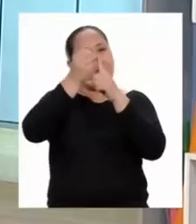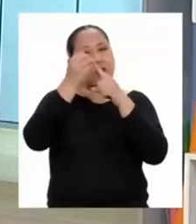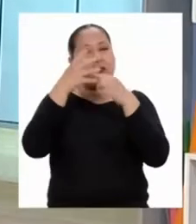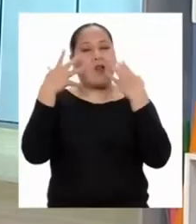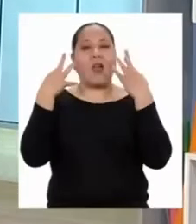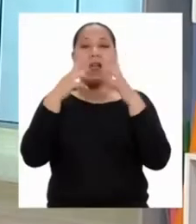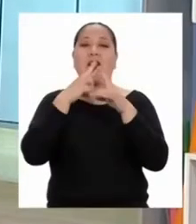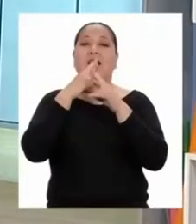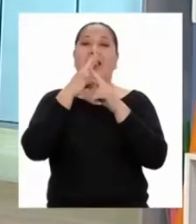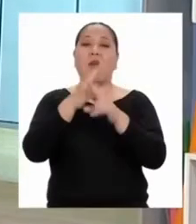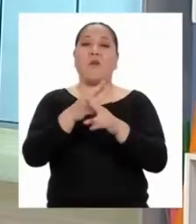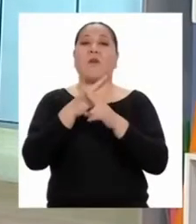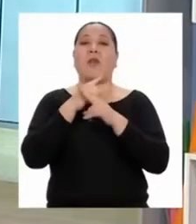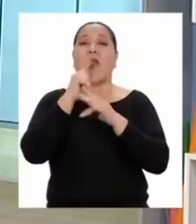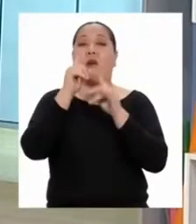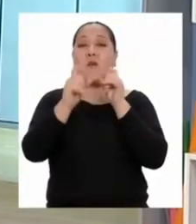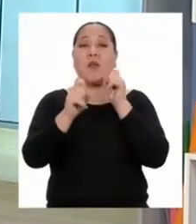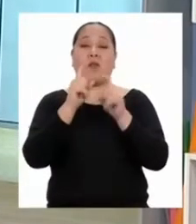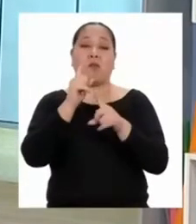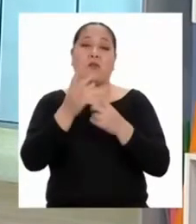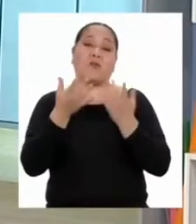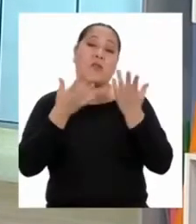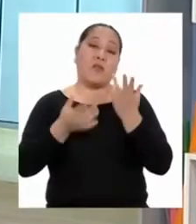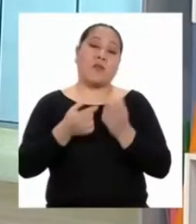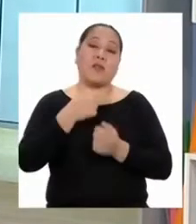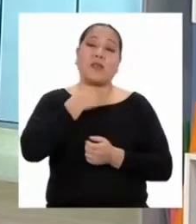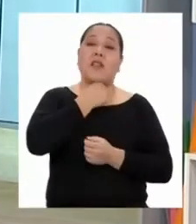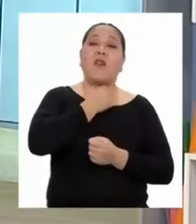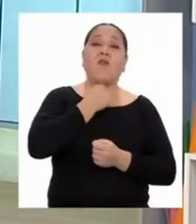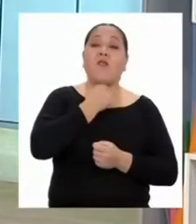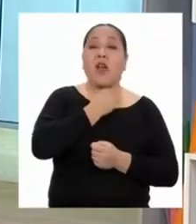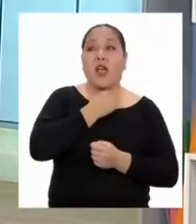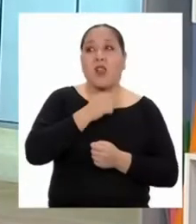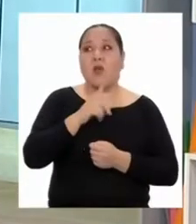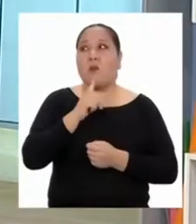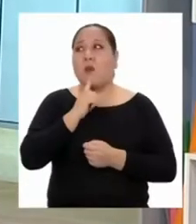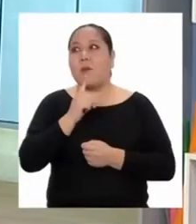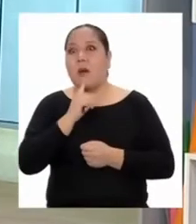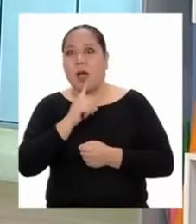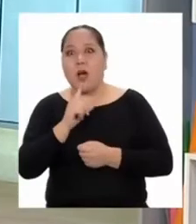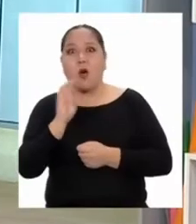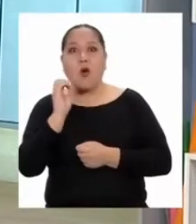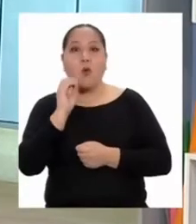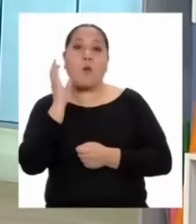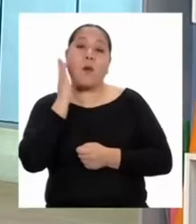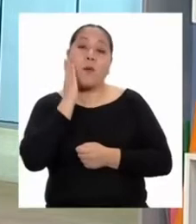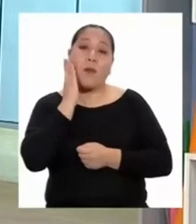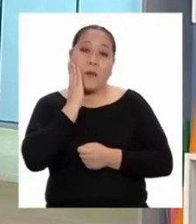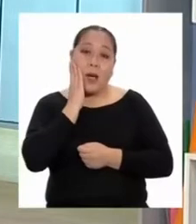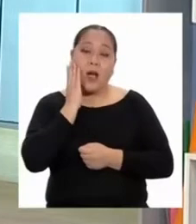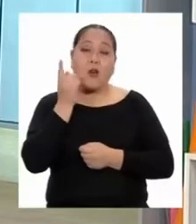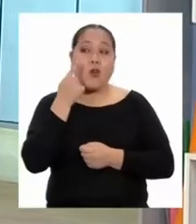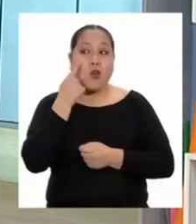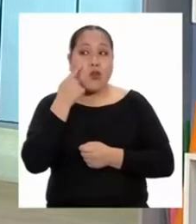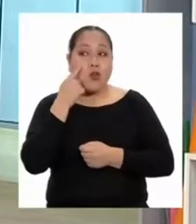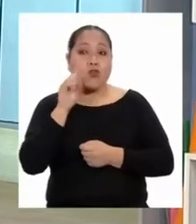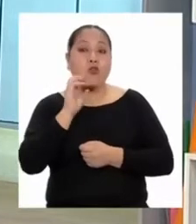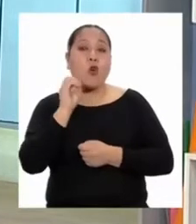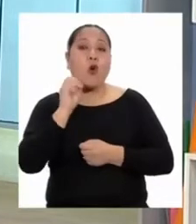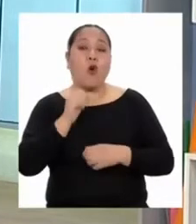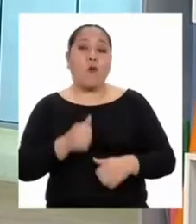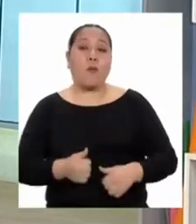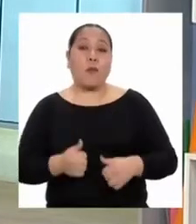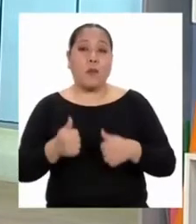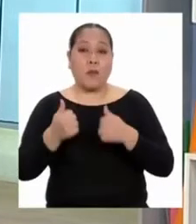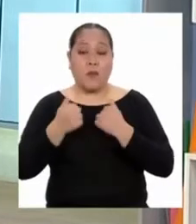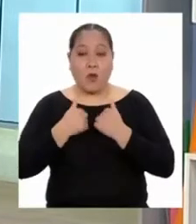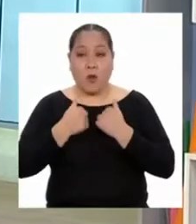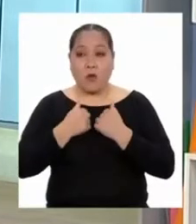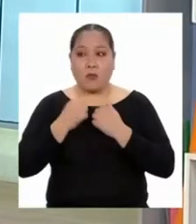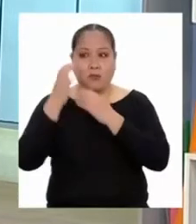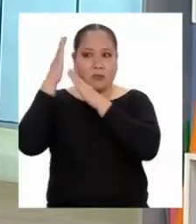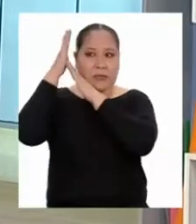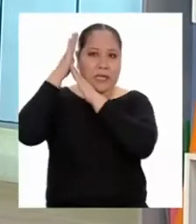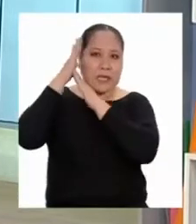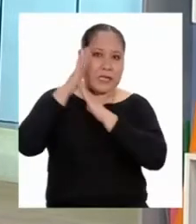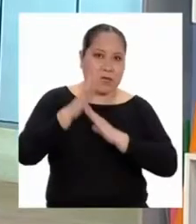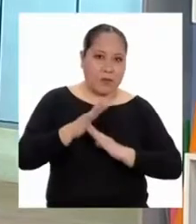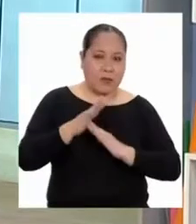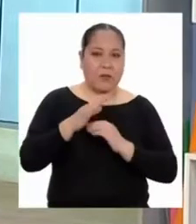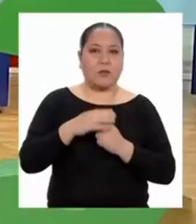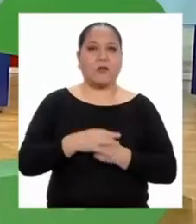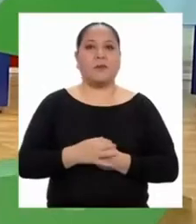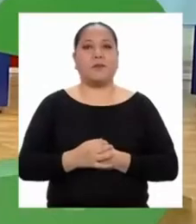la pregunta sobre si algún abuelo, padre o madre conoce o vivió algún caso de